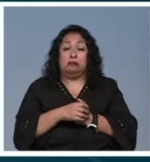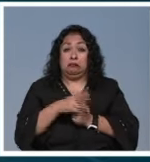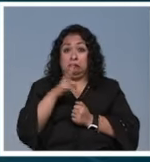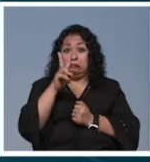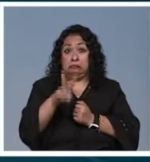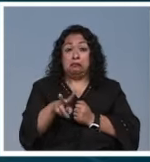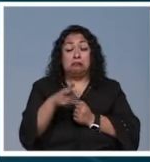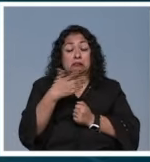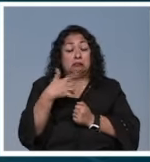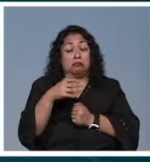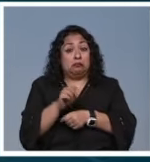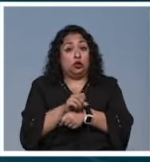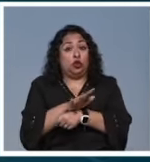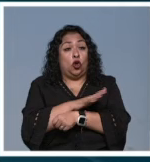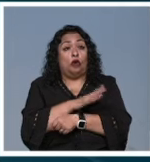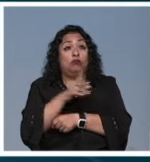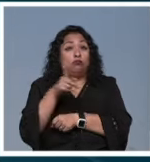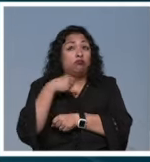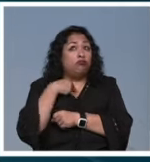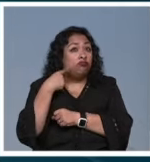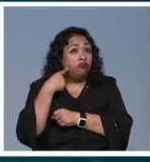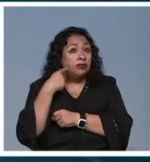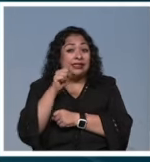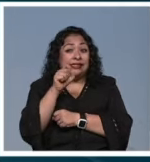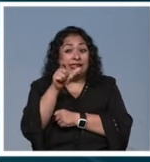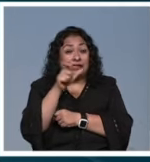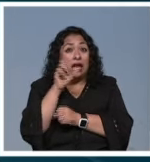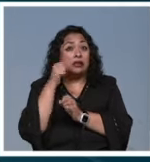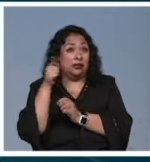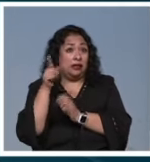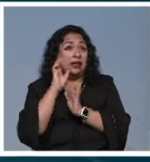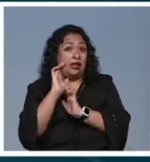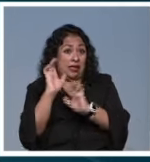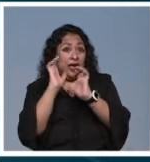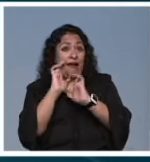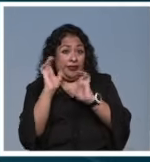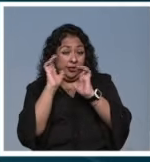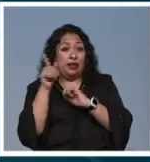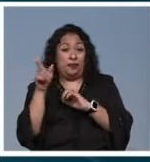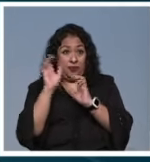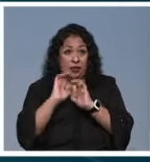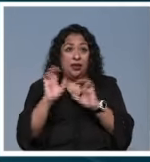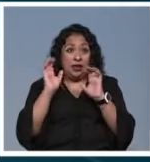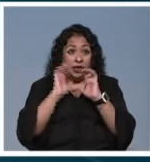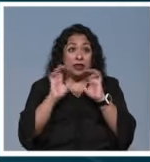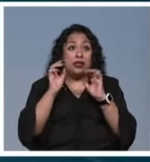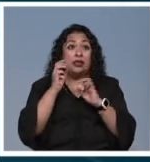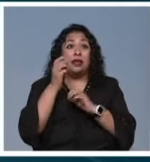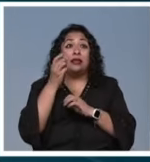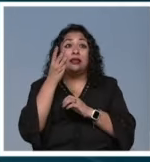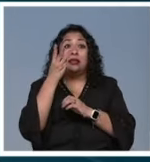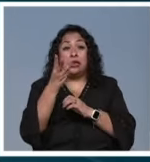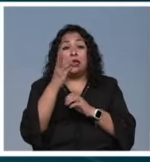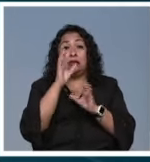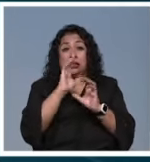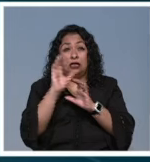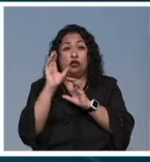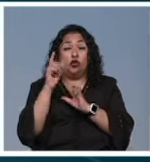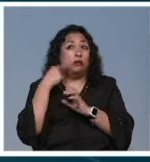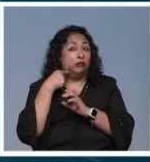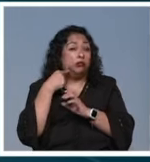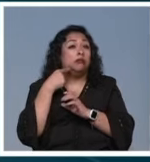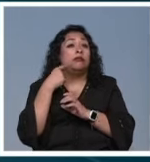ser bien emotivo que ustedes escuchen a sax cantando, ¿no? Porque canta en 3 de sus temas de lo